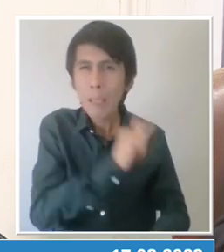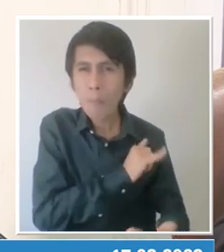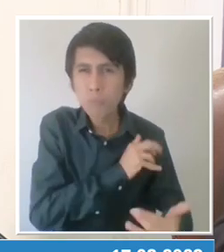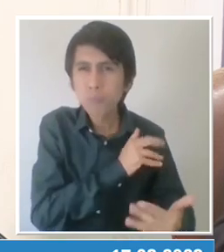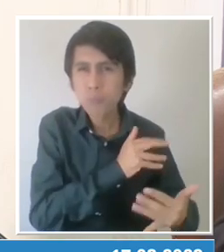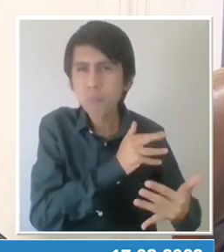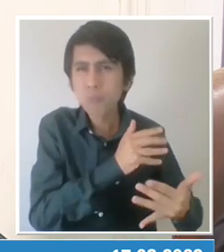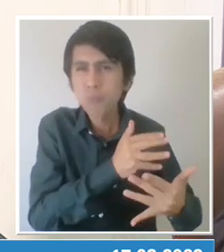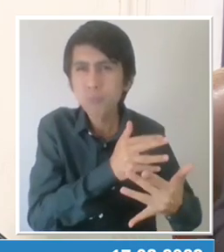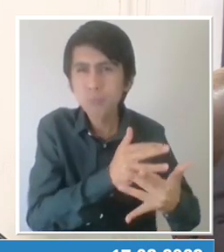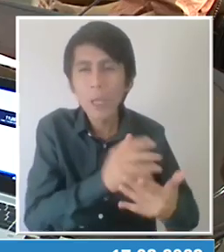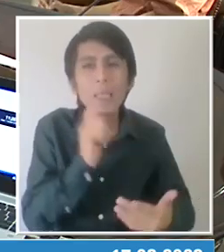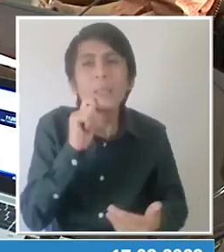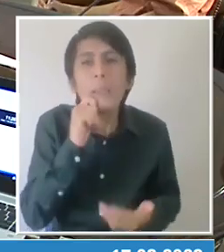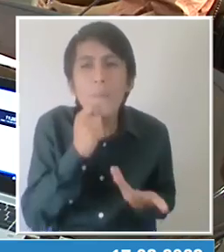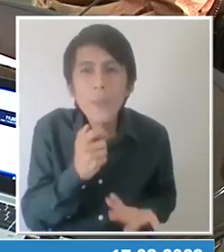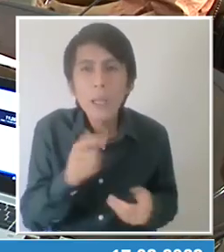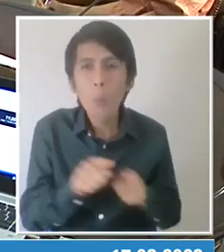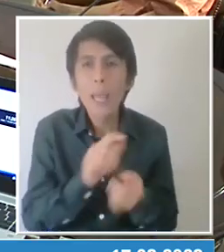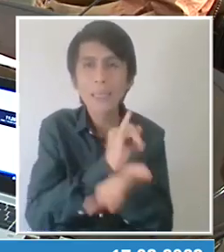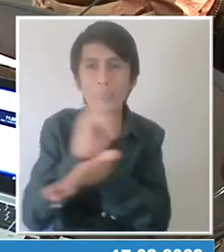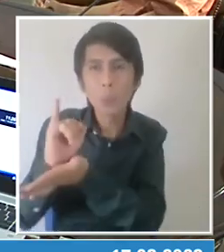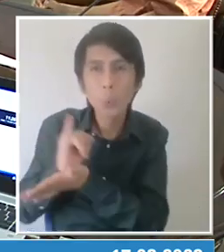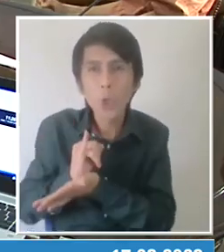las instituciones, a la